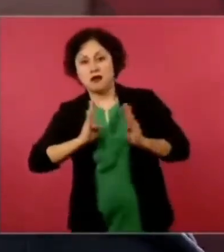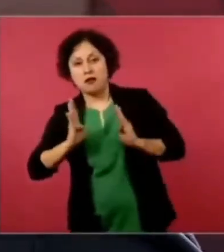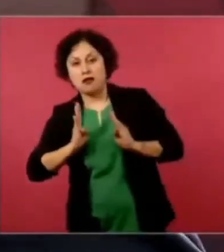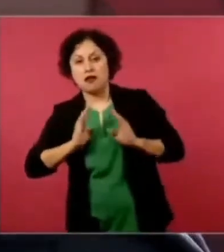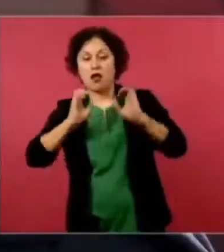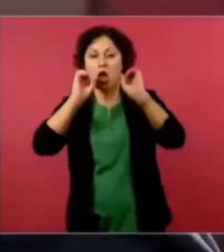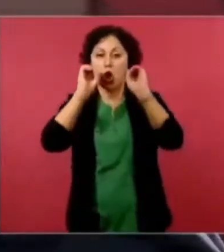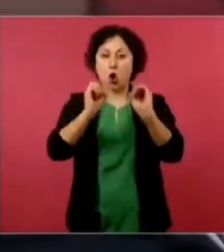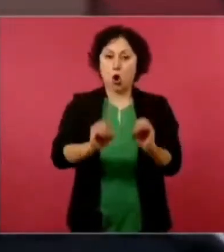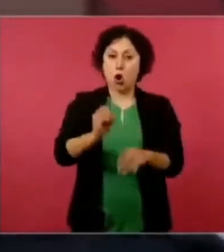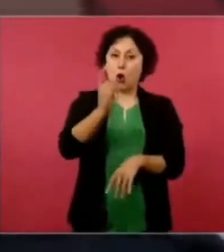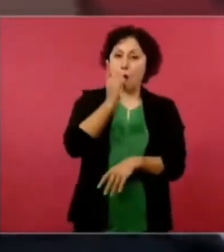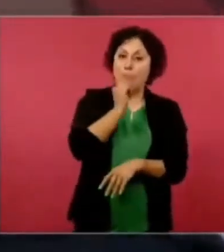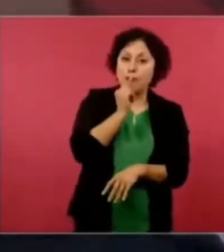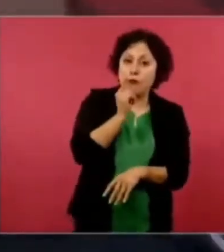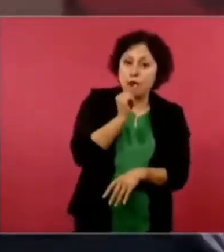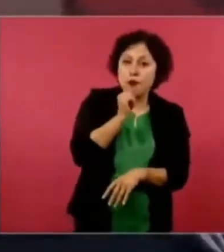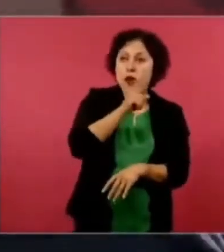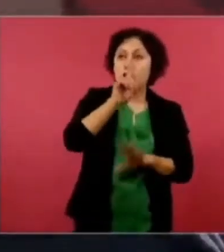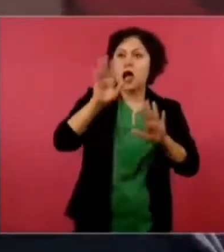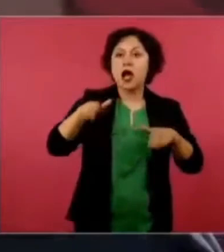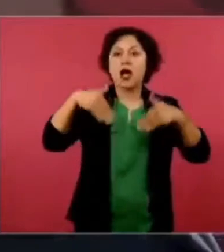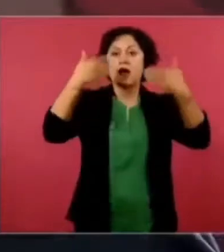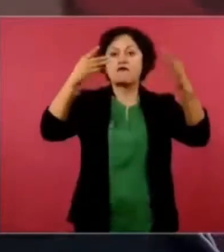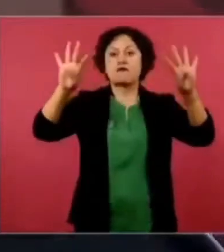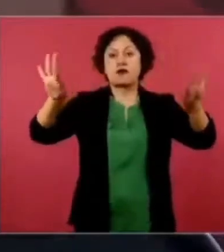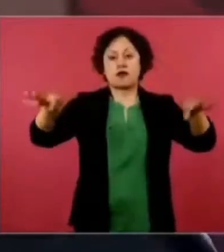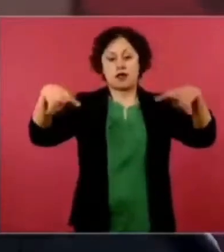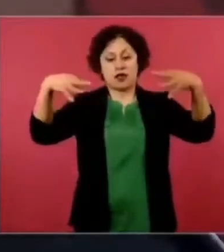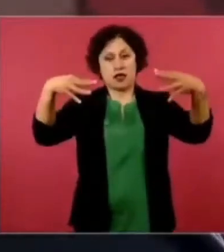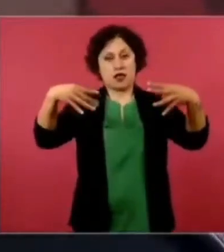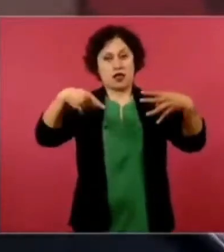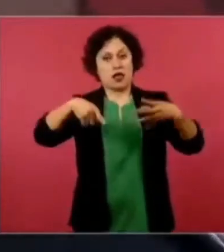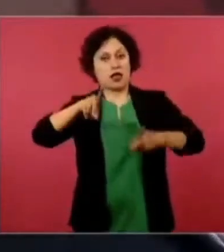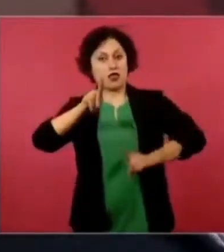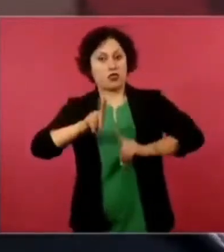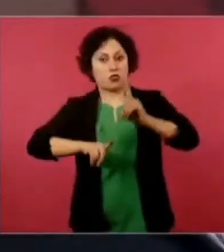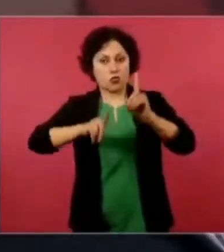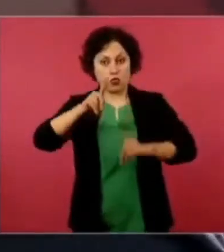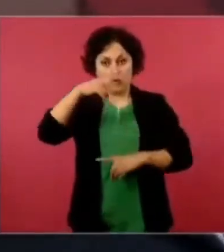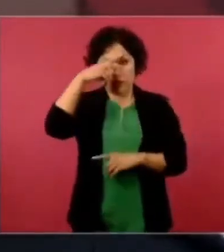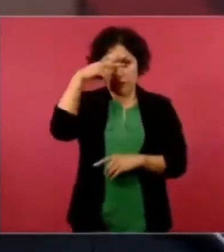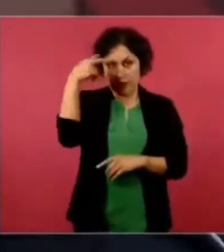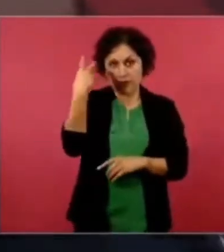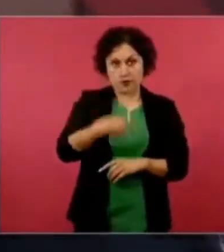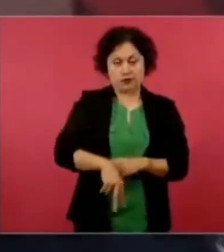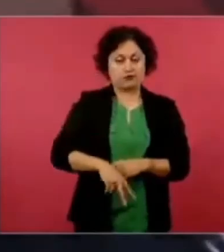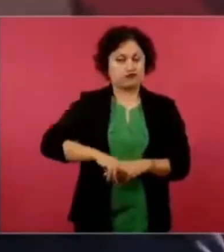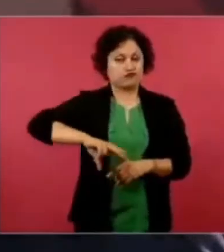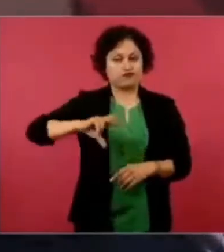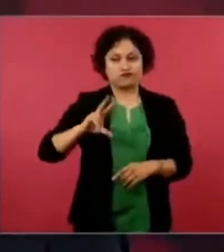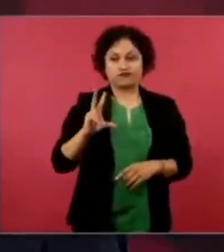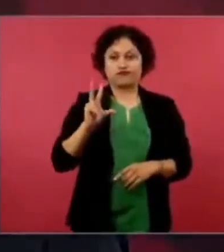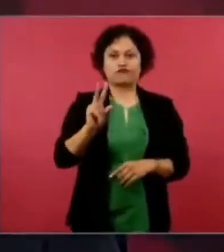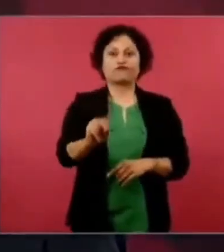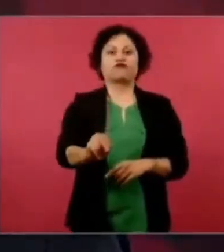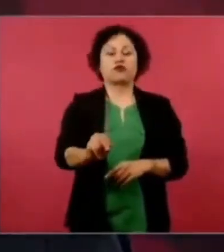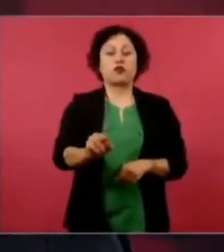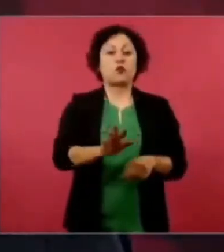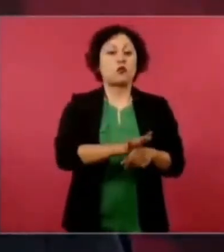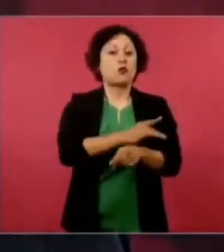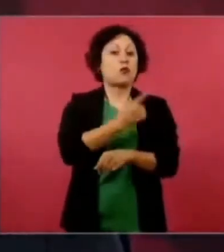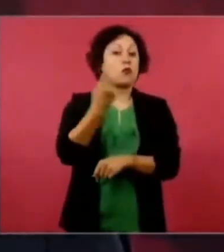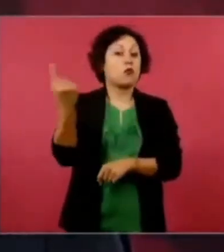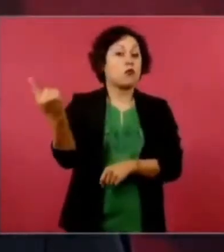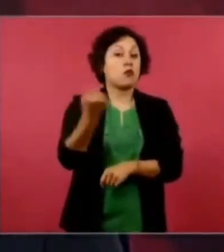ponga en el banquillo de los acusados o bajo sospecha a una autoridad que legal y